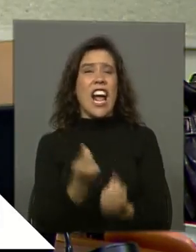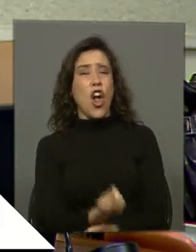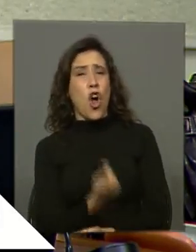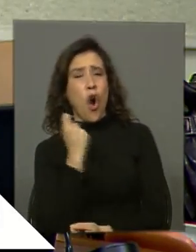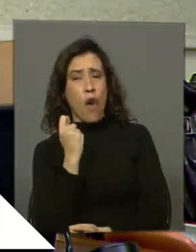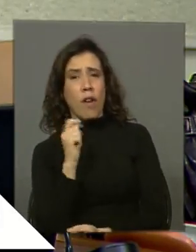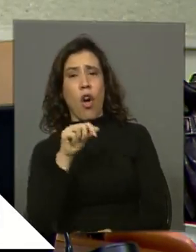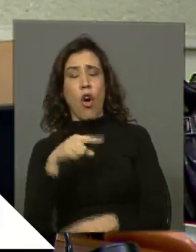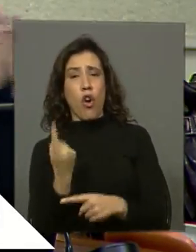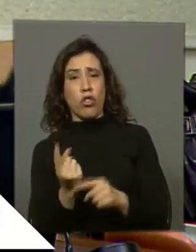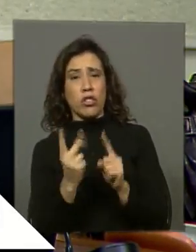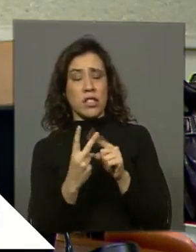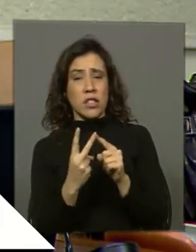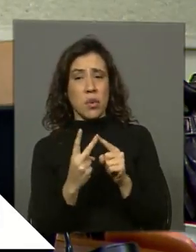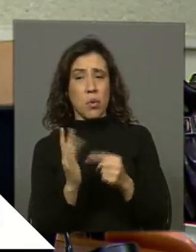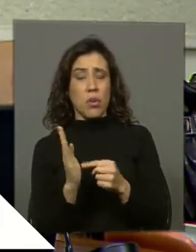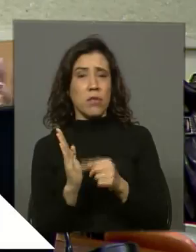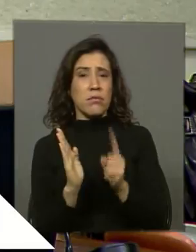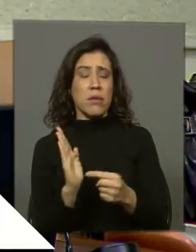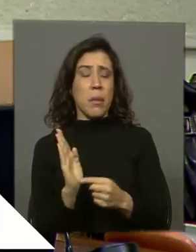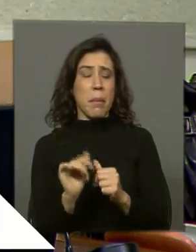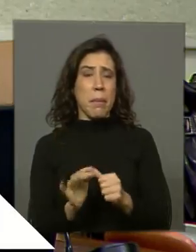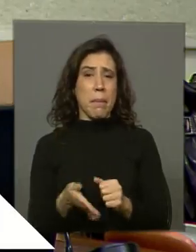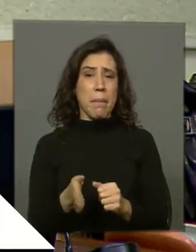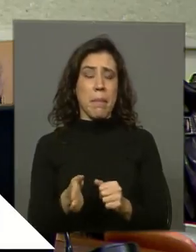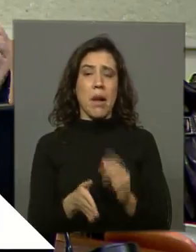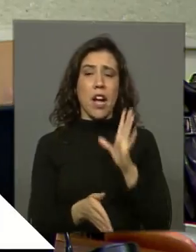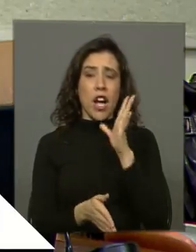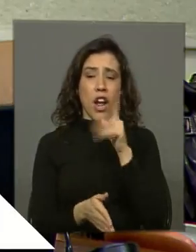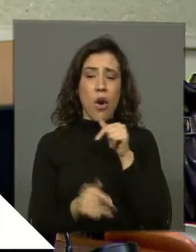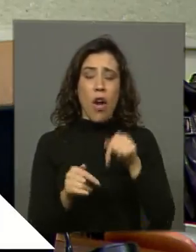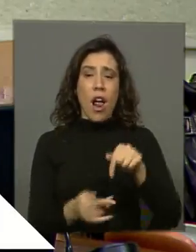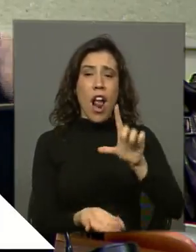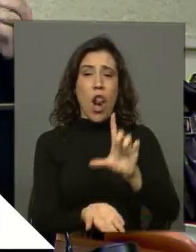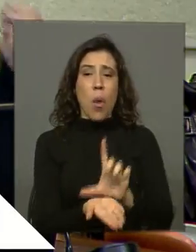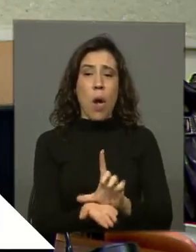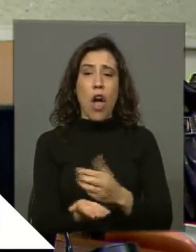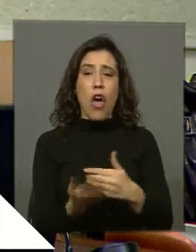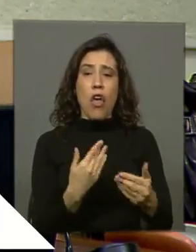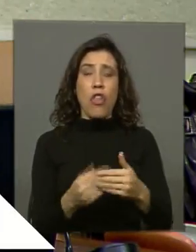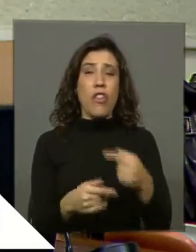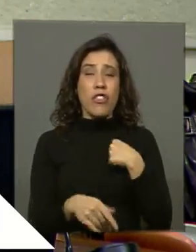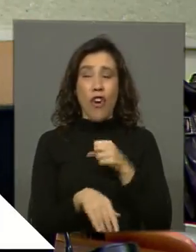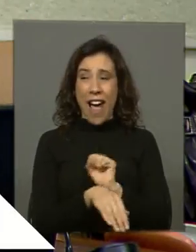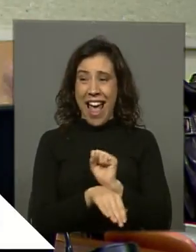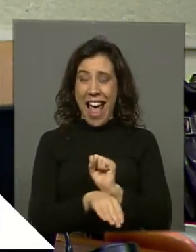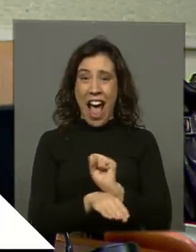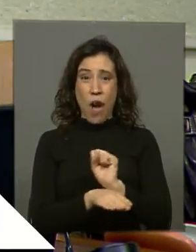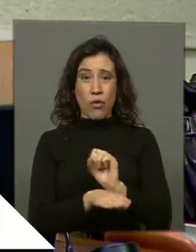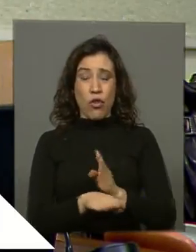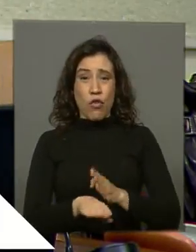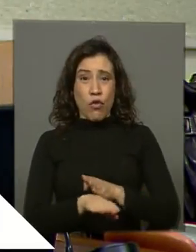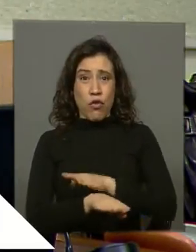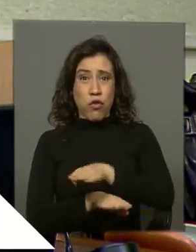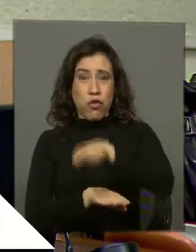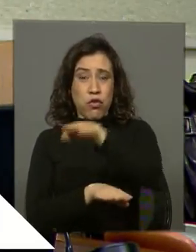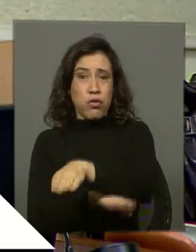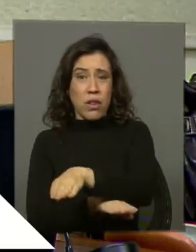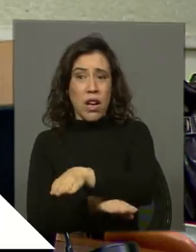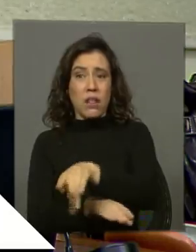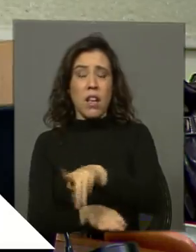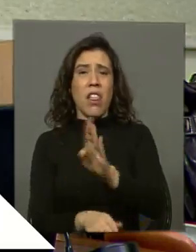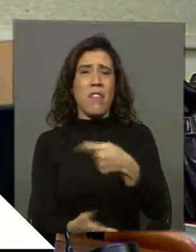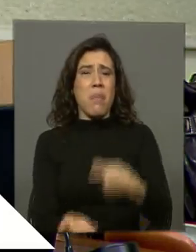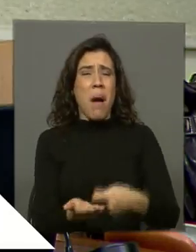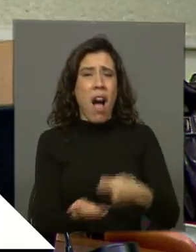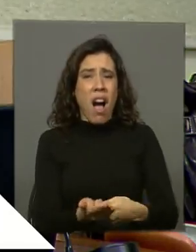segundo esta disposición permanente ¿no es cierto? de que no exista hoy día un lugar donde no nos estacionemos sea en la periferia o no donde tengamos